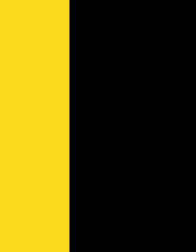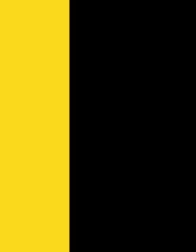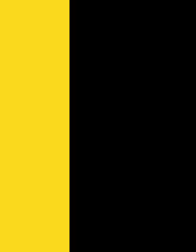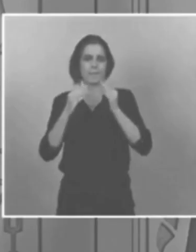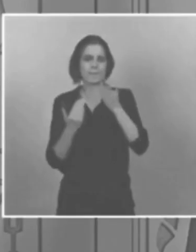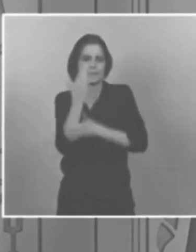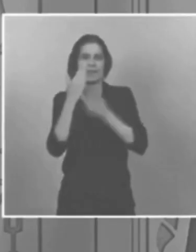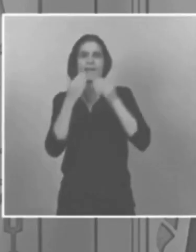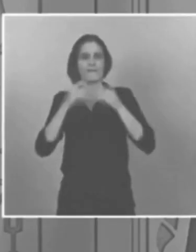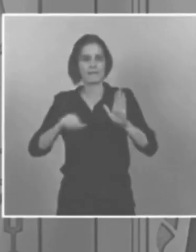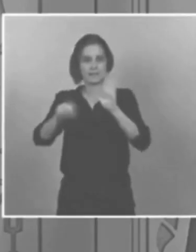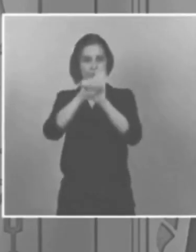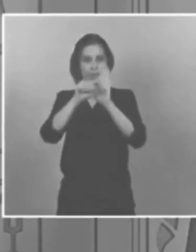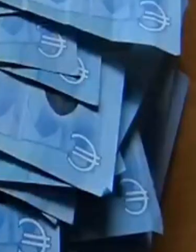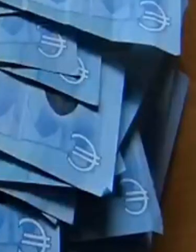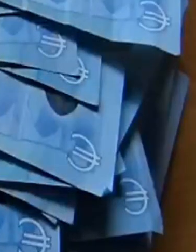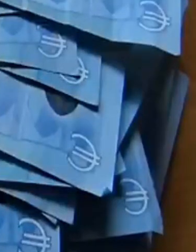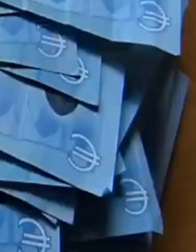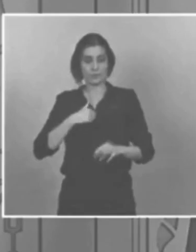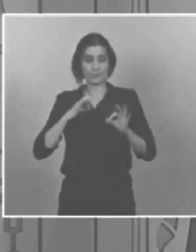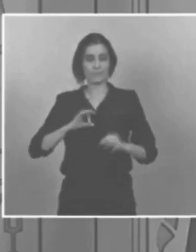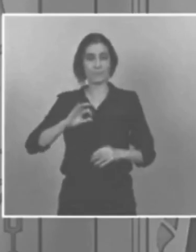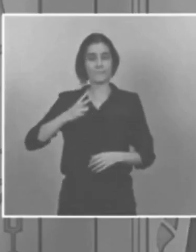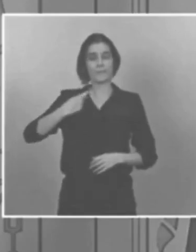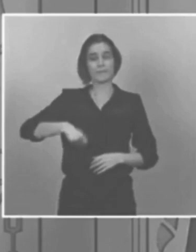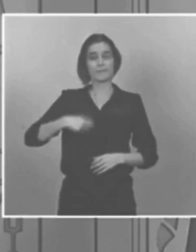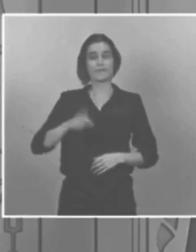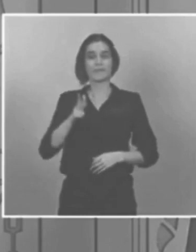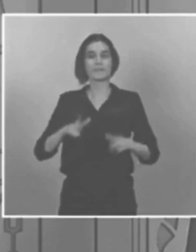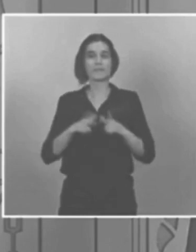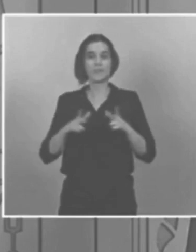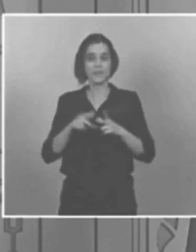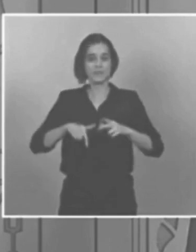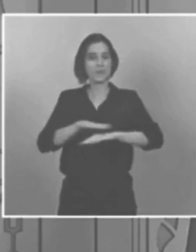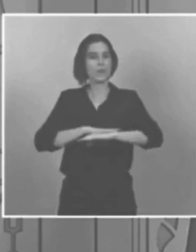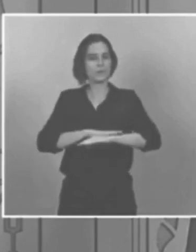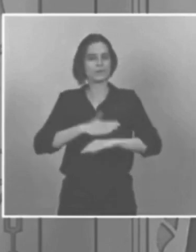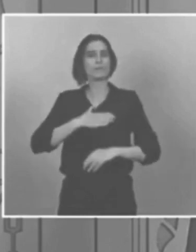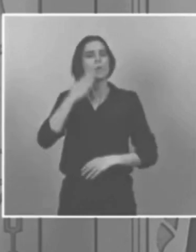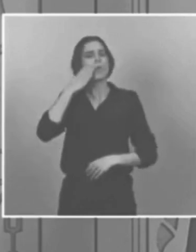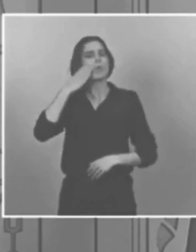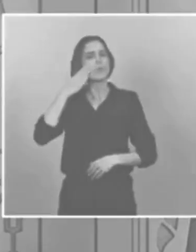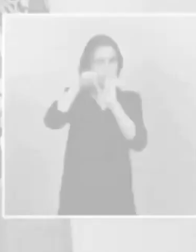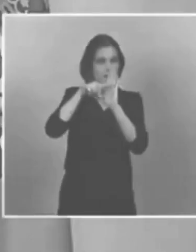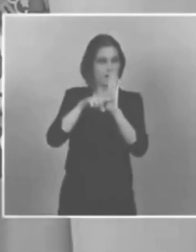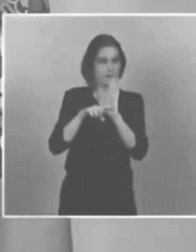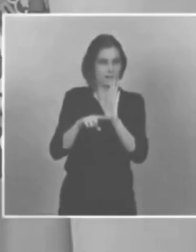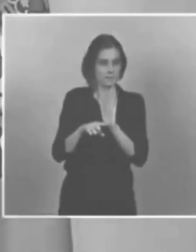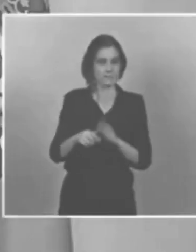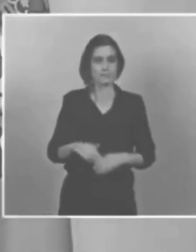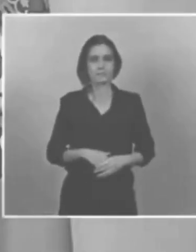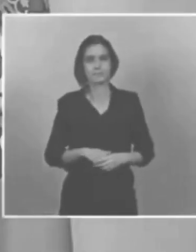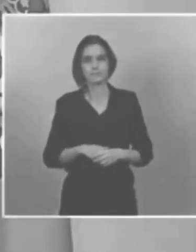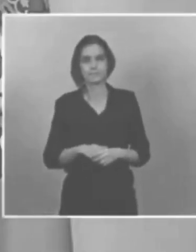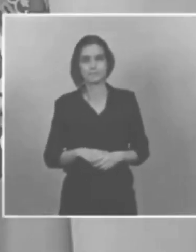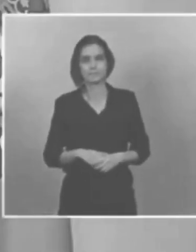el propio gobierno, logran reunir unos 400 euros de media al mes y salir adelante durante ese año de desempleo. Sí, lo sé,